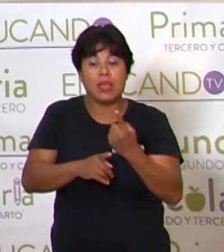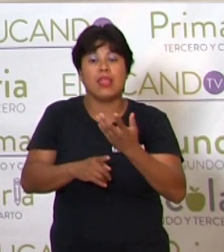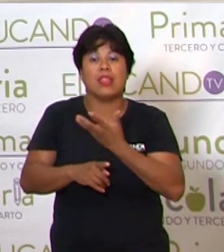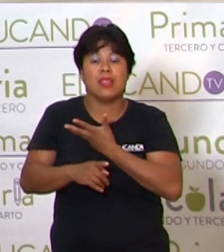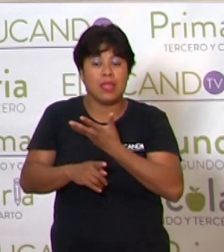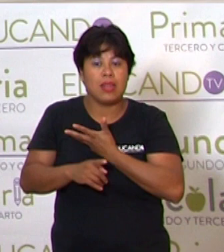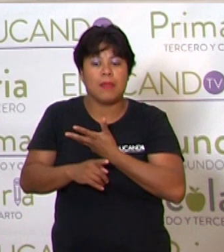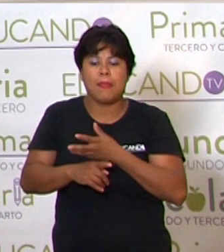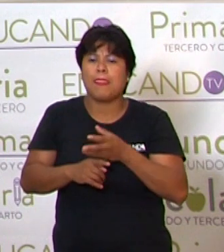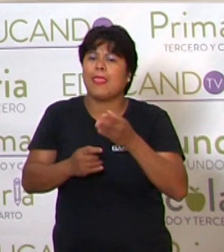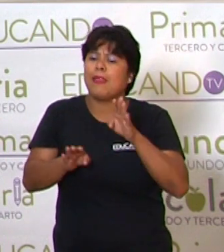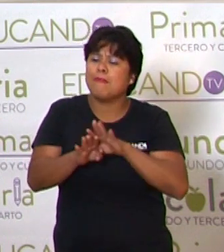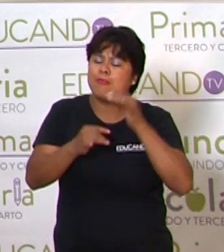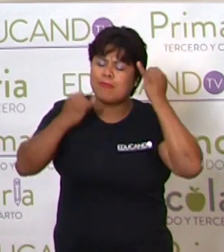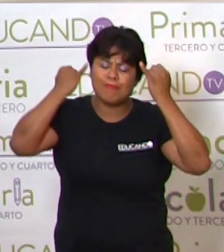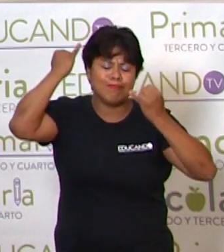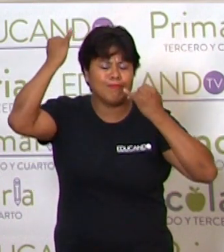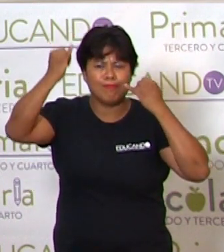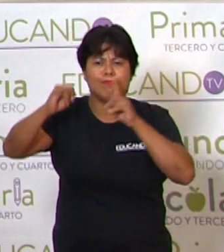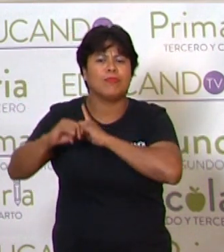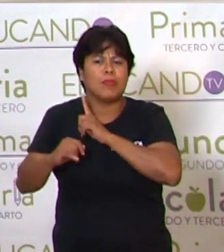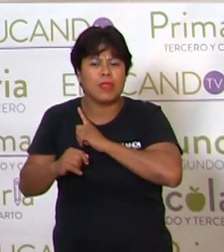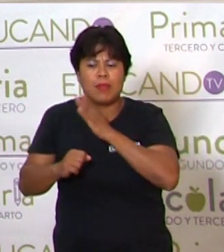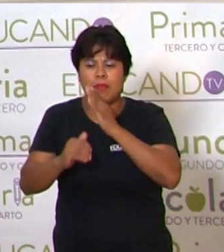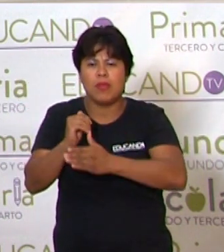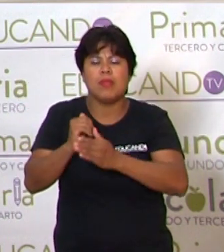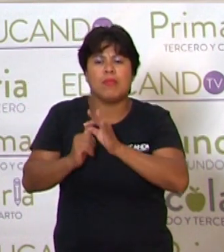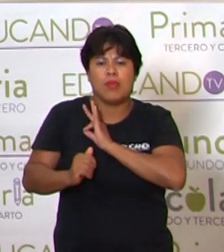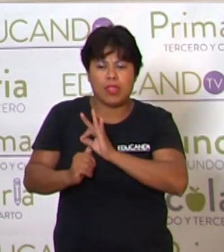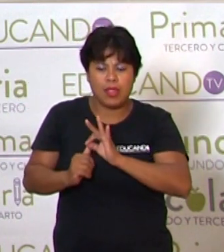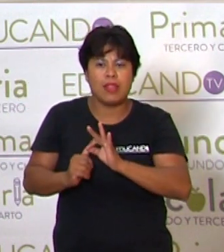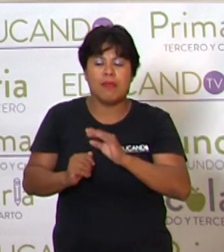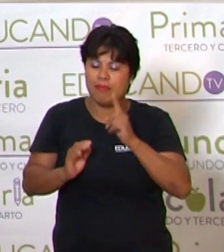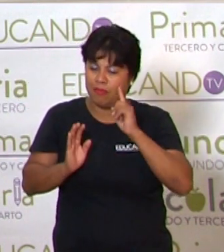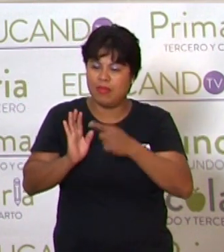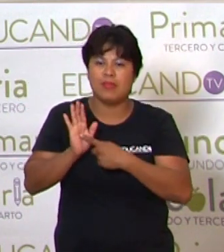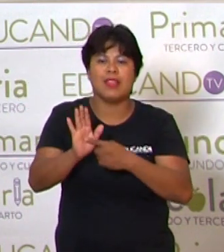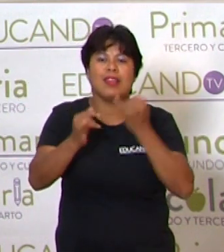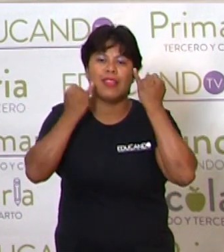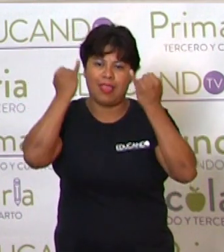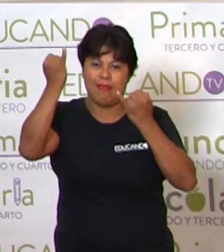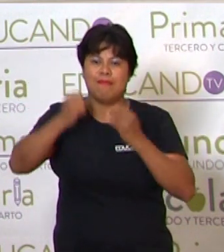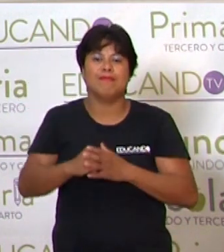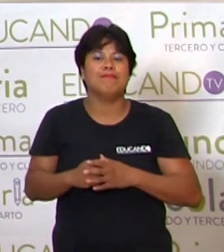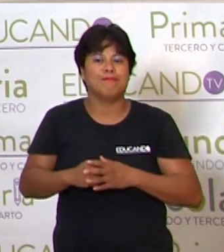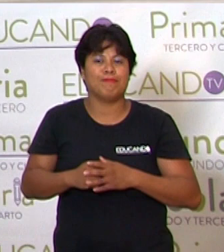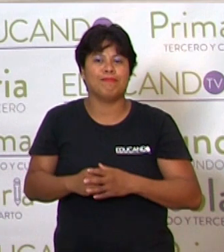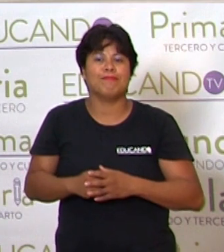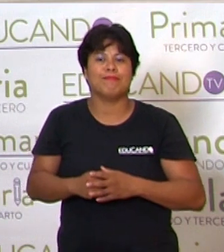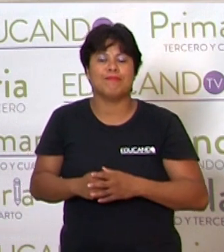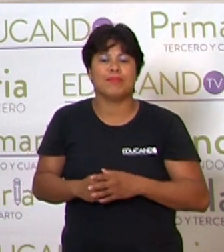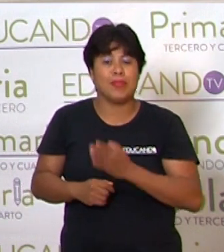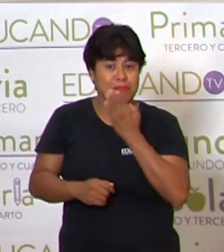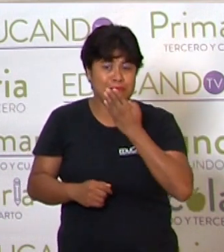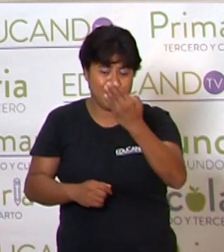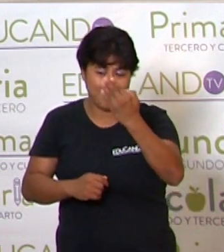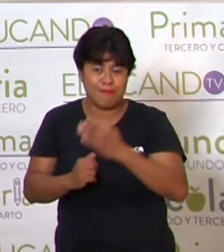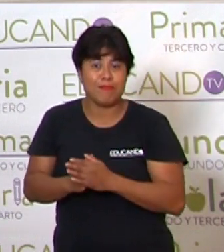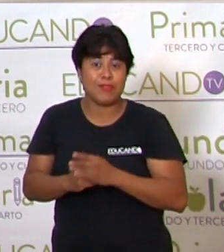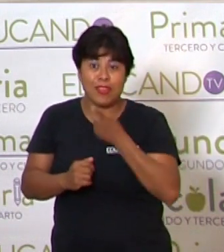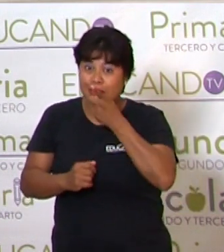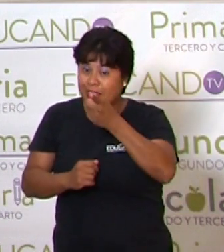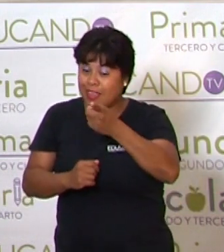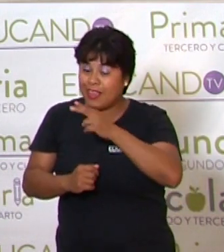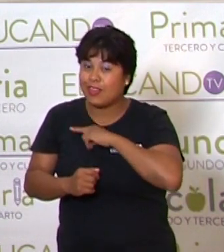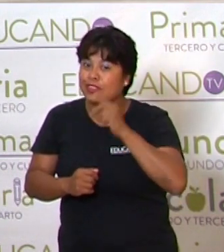que recurre a lo fantástico con el fin de poder reflejar una idea. Pues bien,